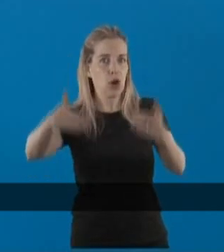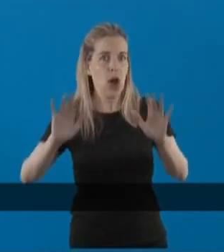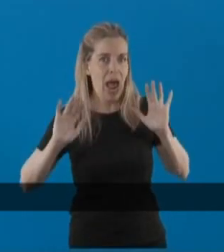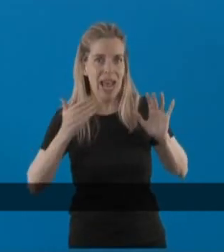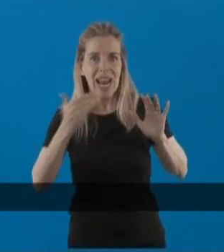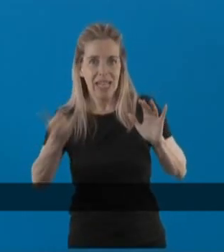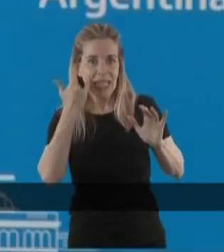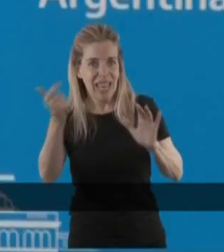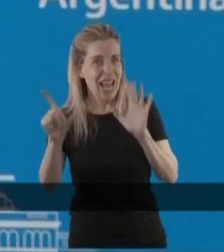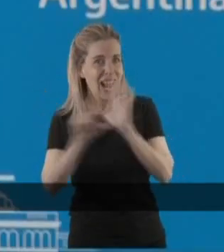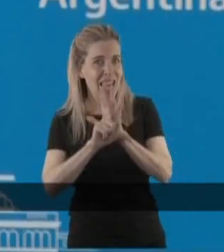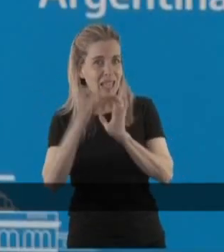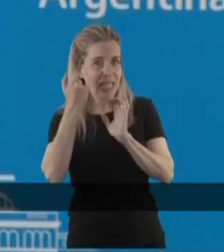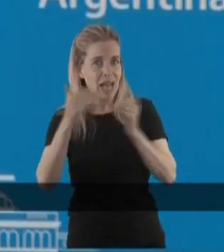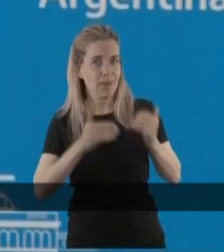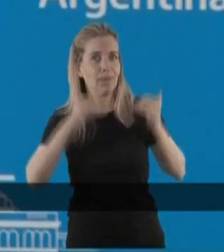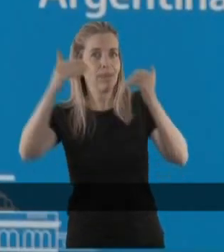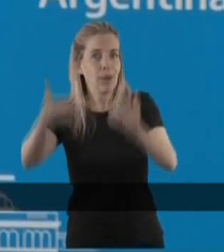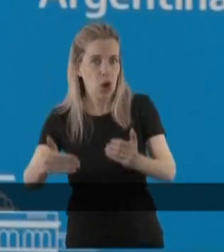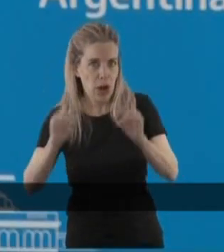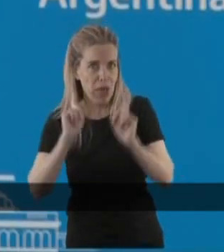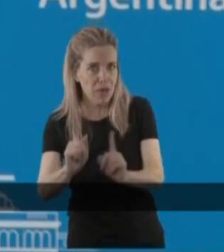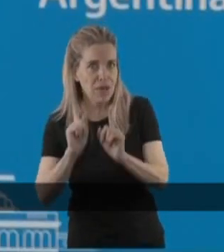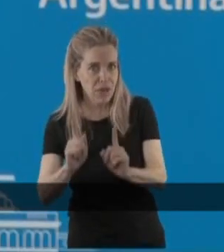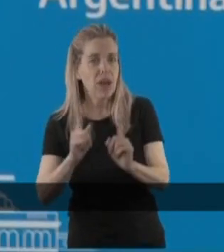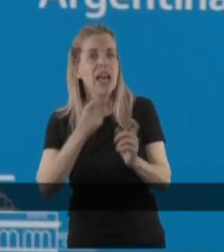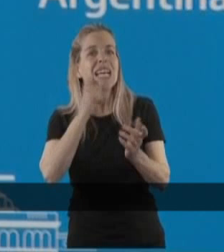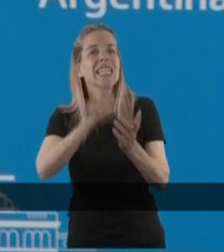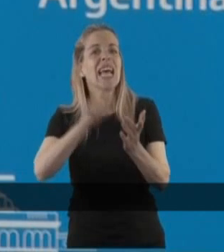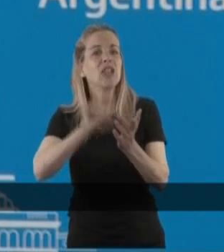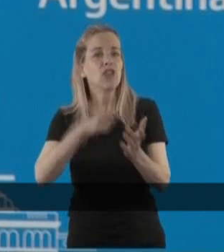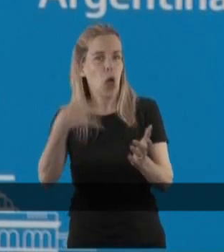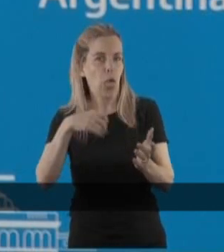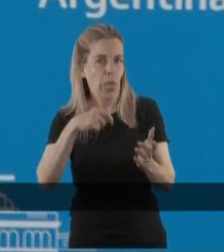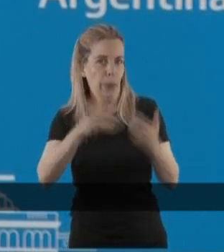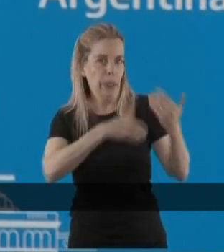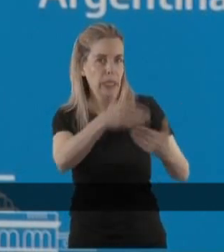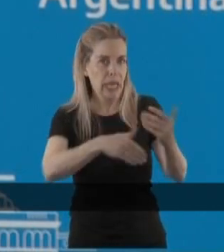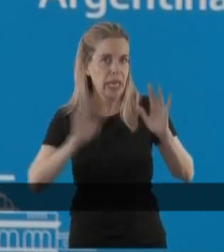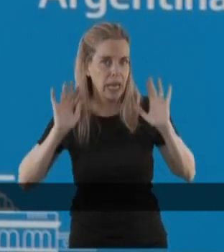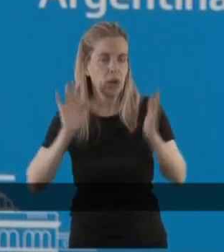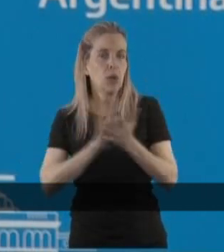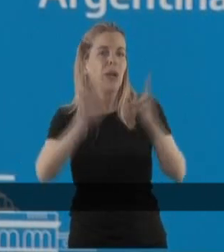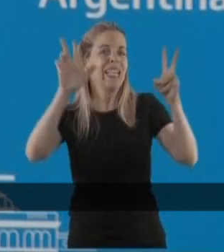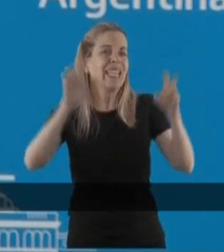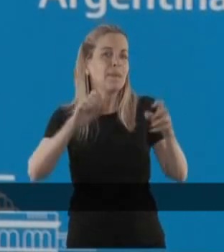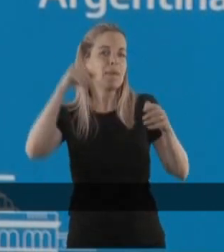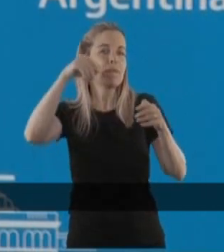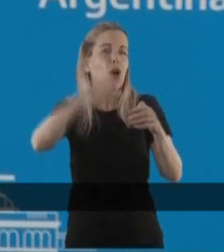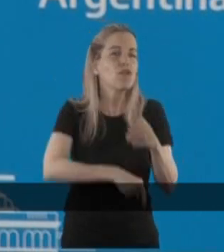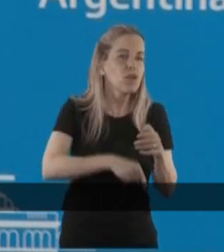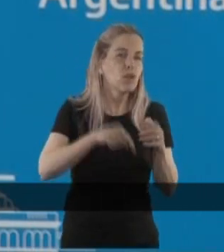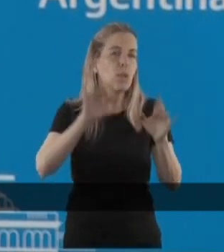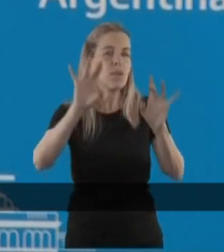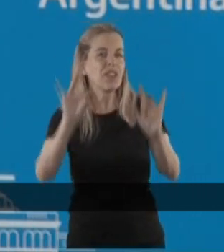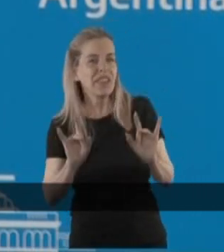fue prorrogada y está vigente. Hay que llevar adelante los censos. No hacemos en los temas que son de mucha profundidad y muy